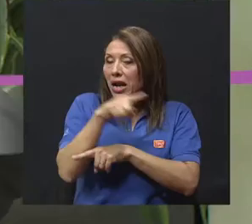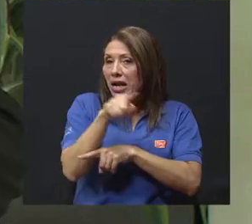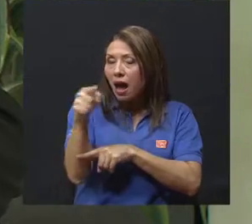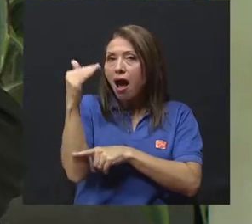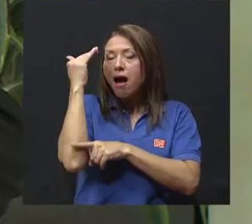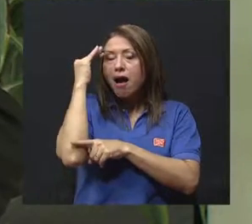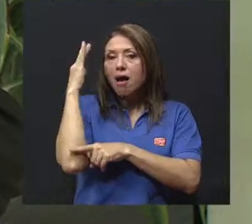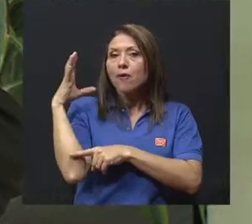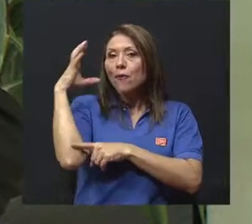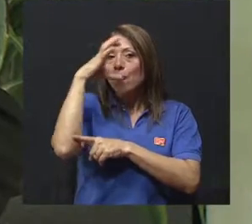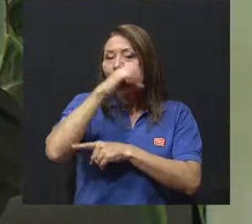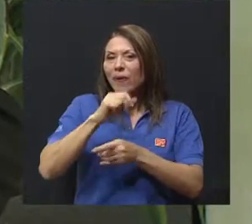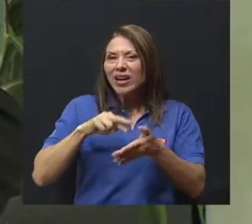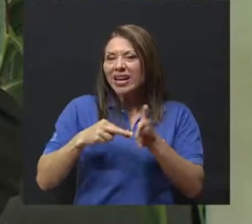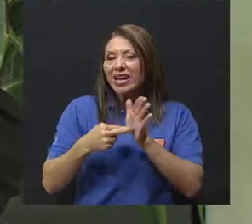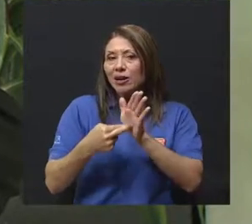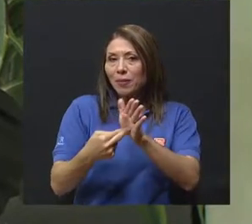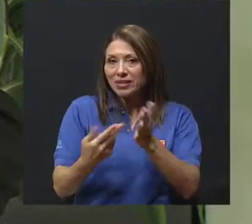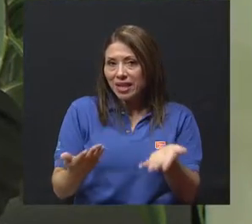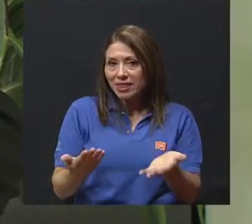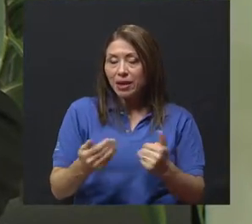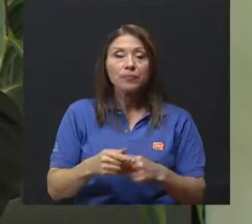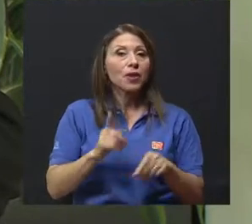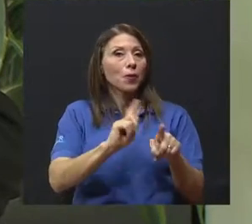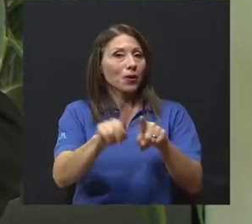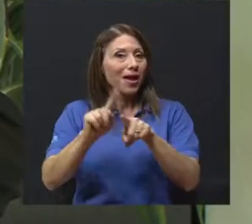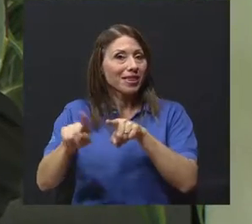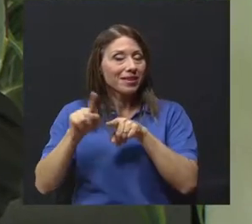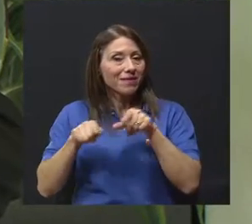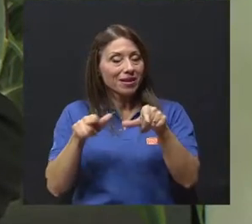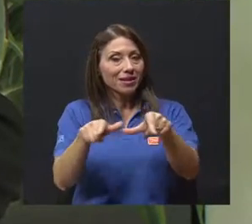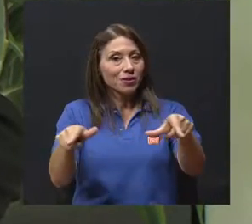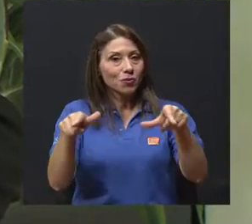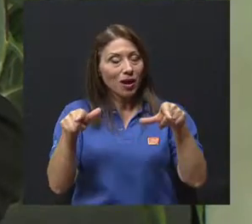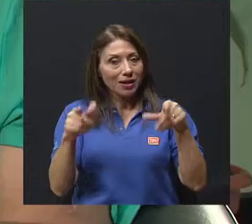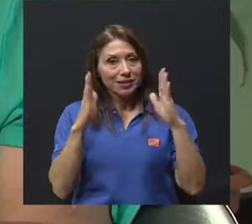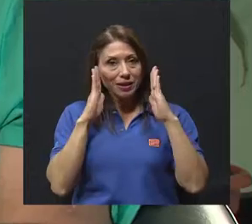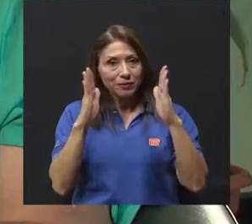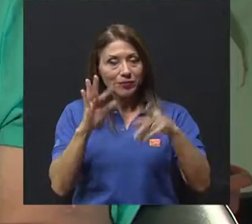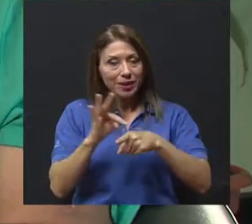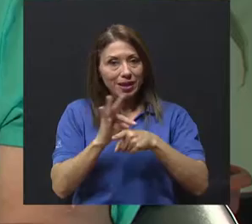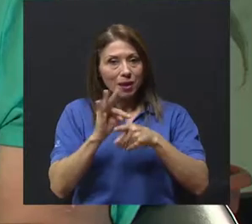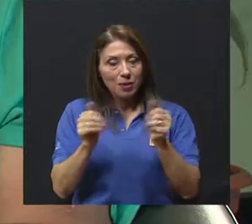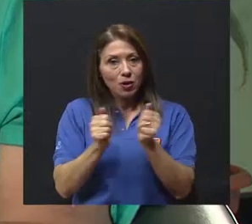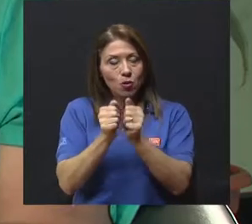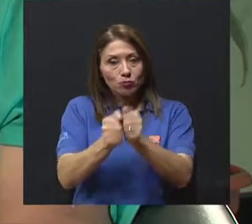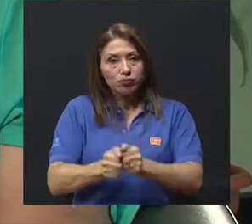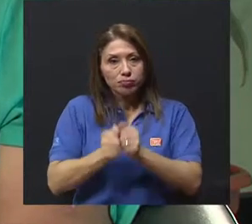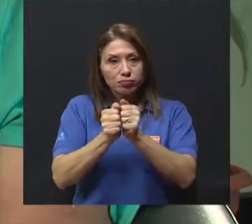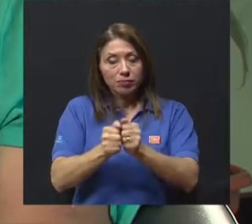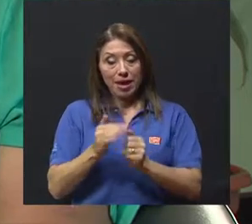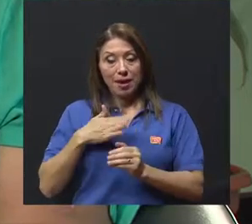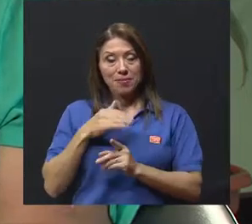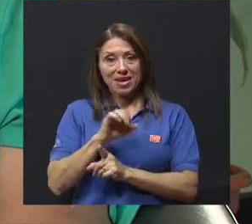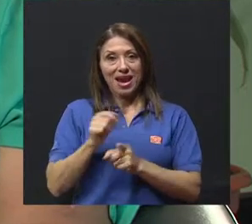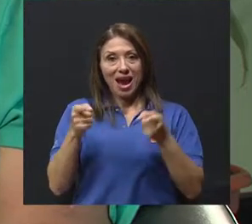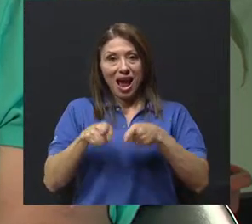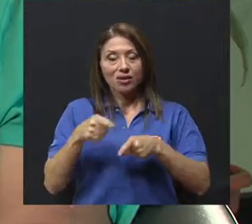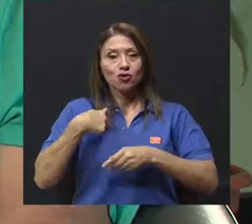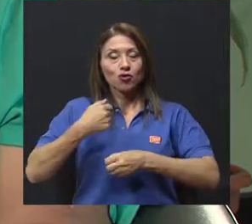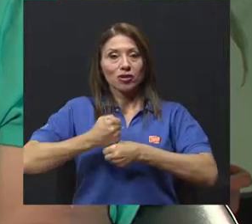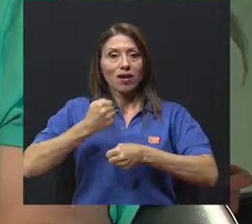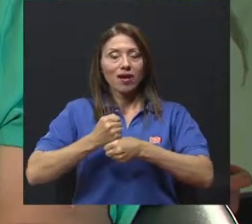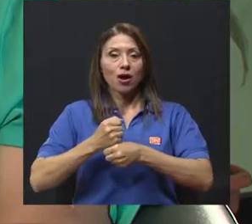de lo que representa bueno en realidad hay varios centros de equinoterapia en mi caso yo trabajo en la guásima